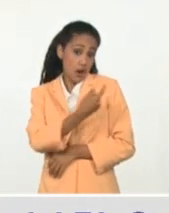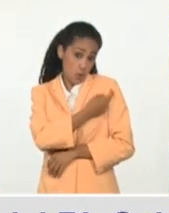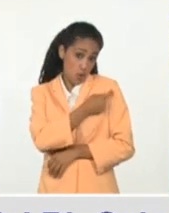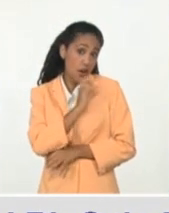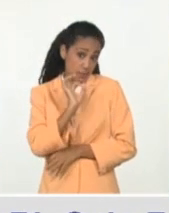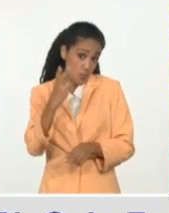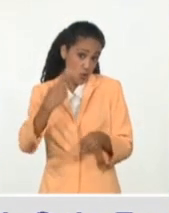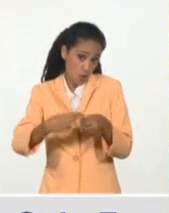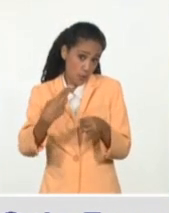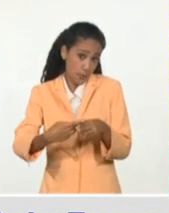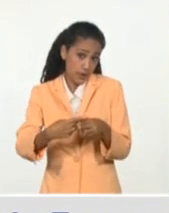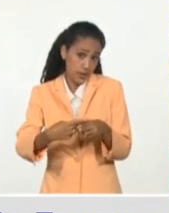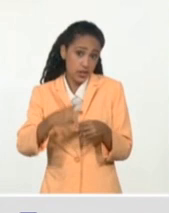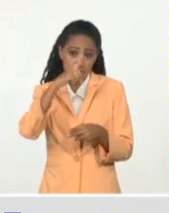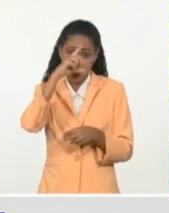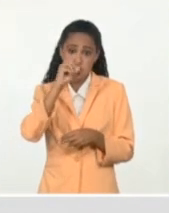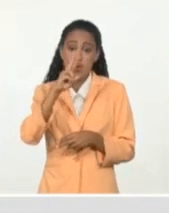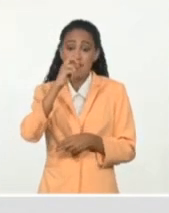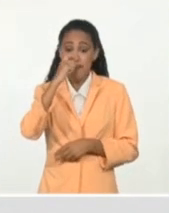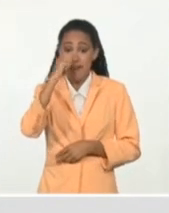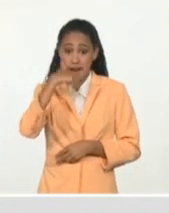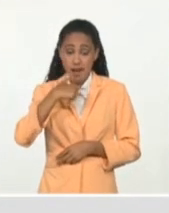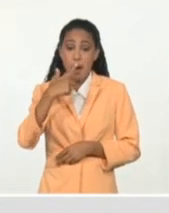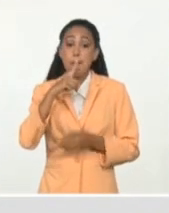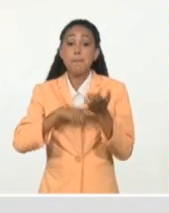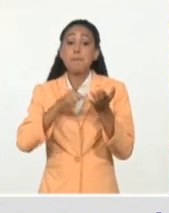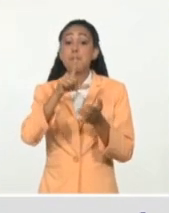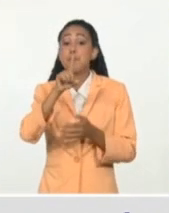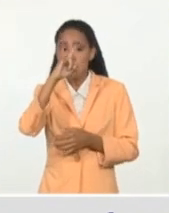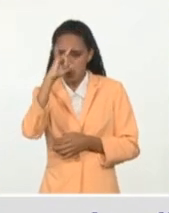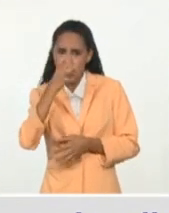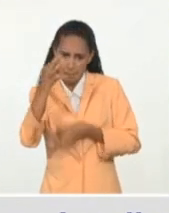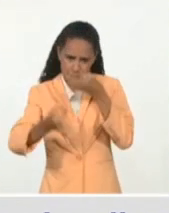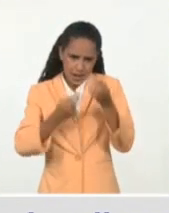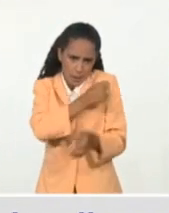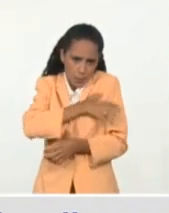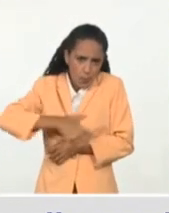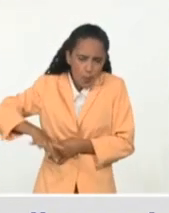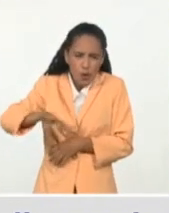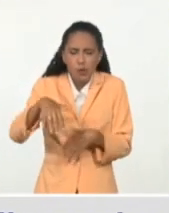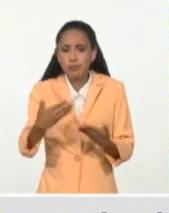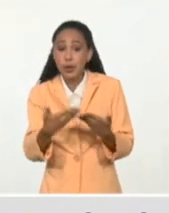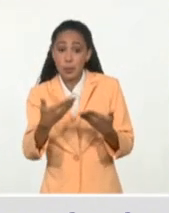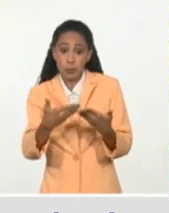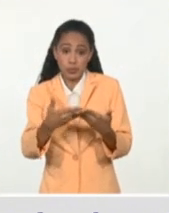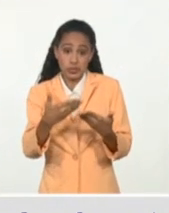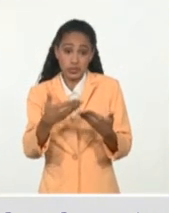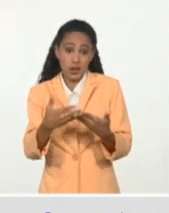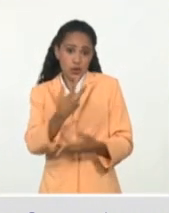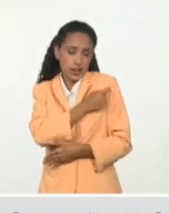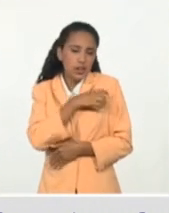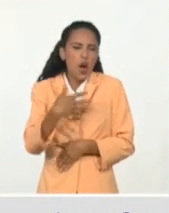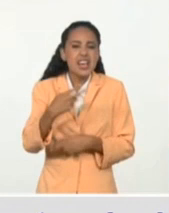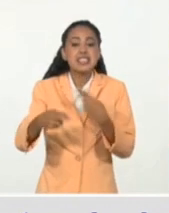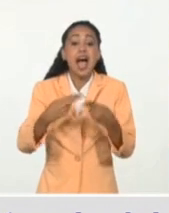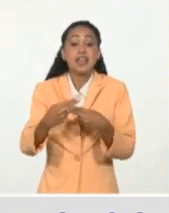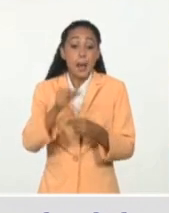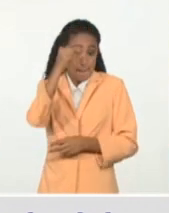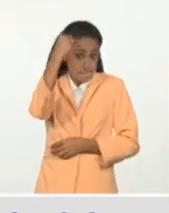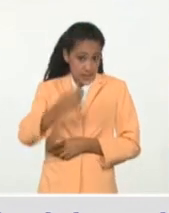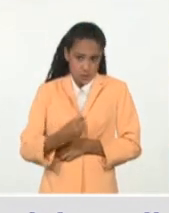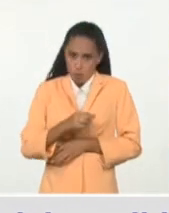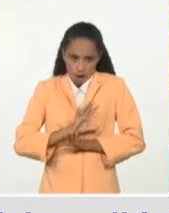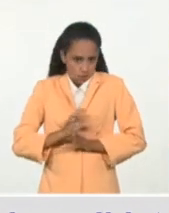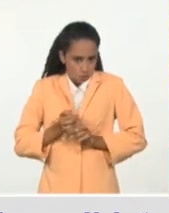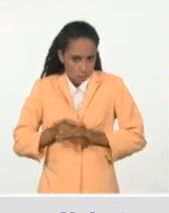a la población que nos está escuchando, los ensayos clínicos son investigaciones en seres humanos que se realizan con el objetivo